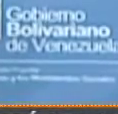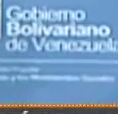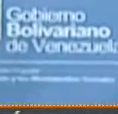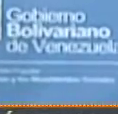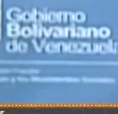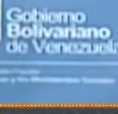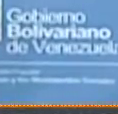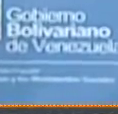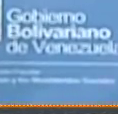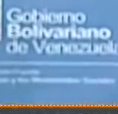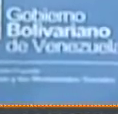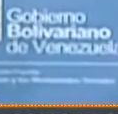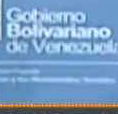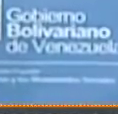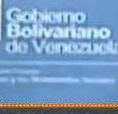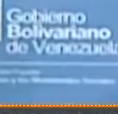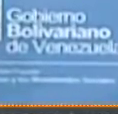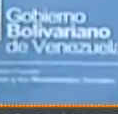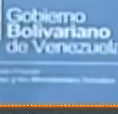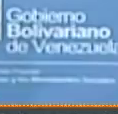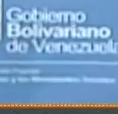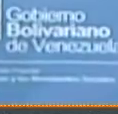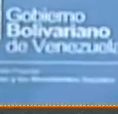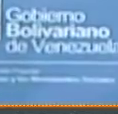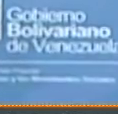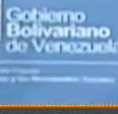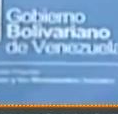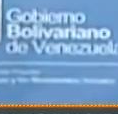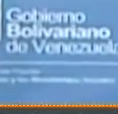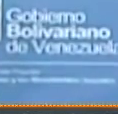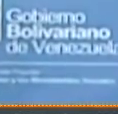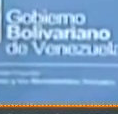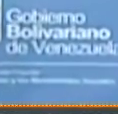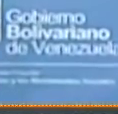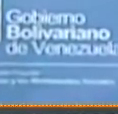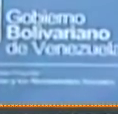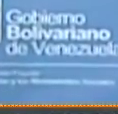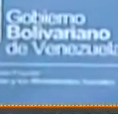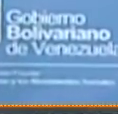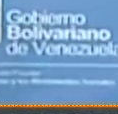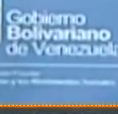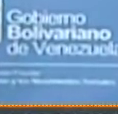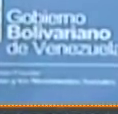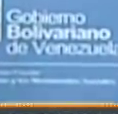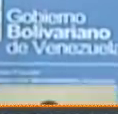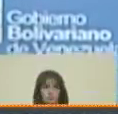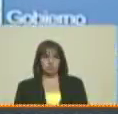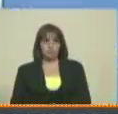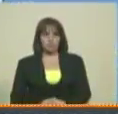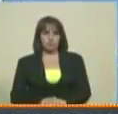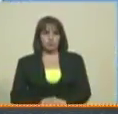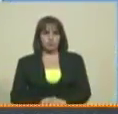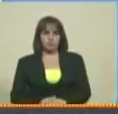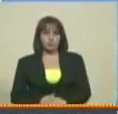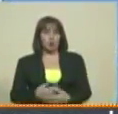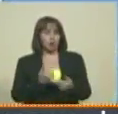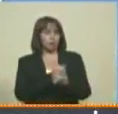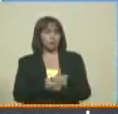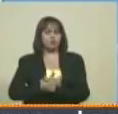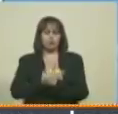Buena jornada de batalla, de trabajo, de amor, mucho amor se respira